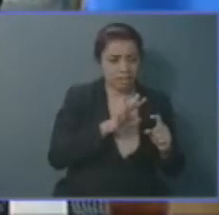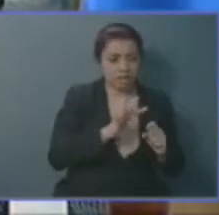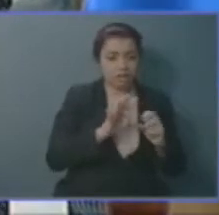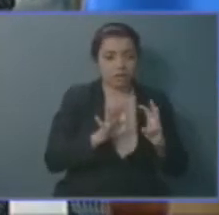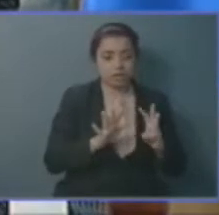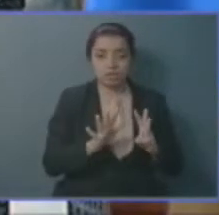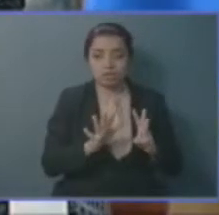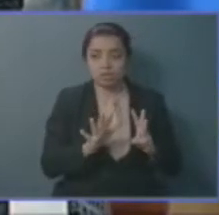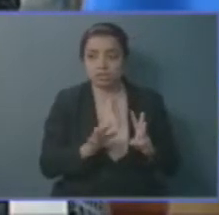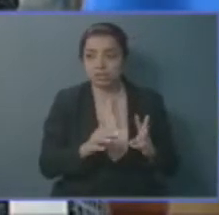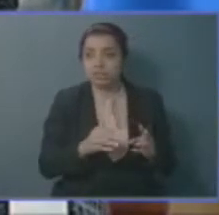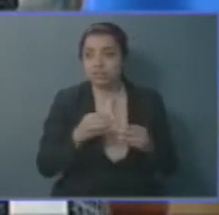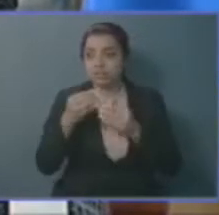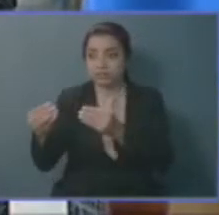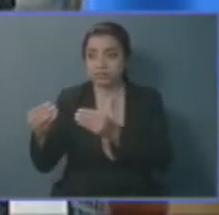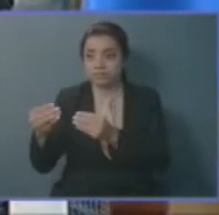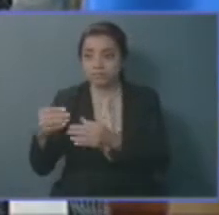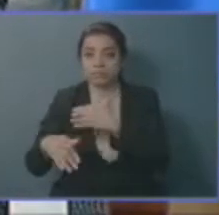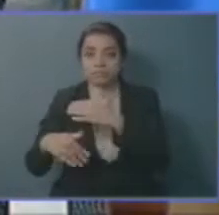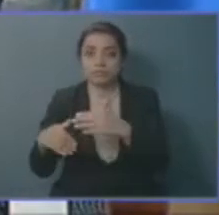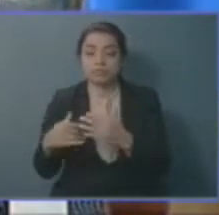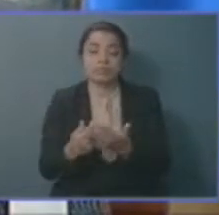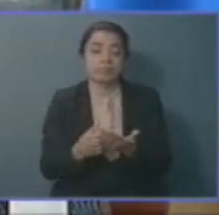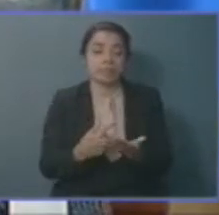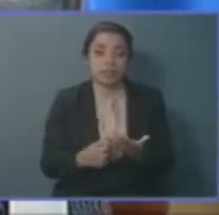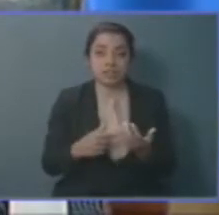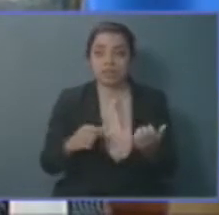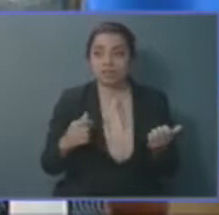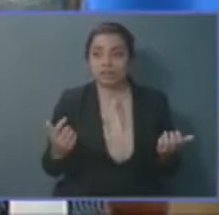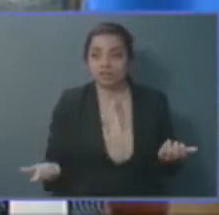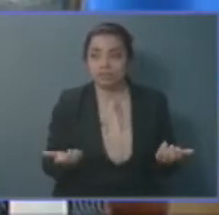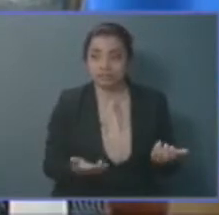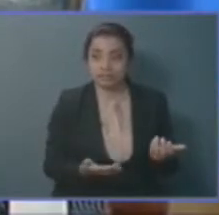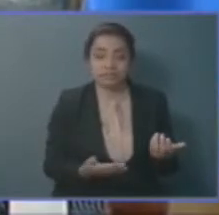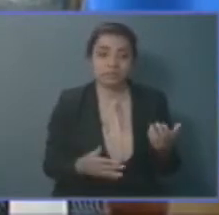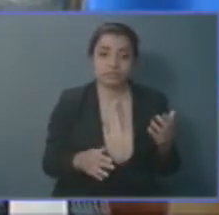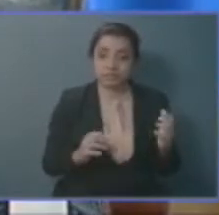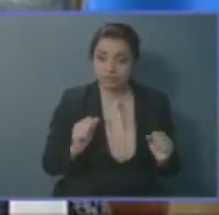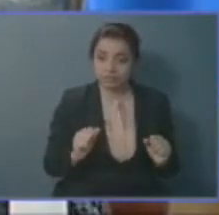el 661 es un espejo actualizado,